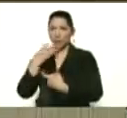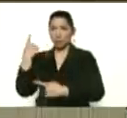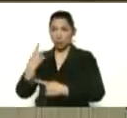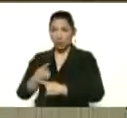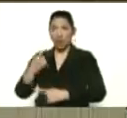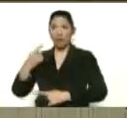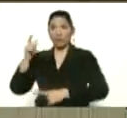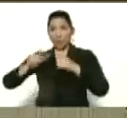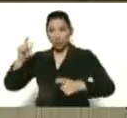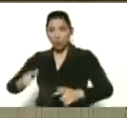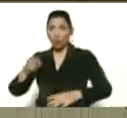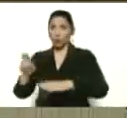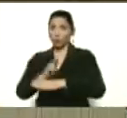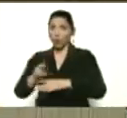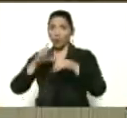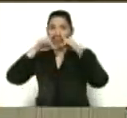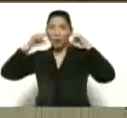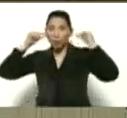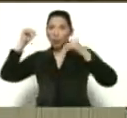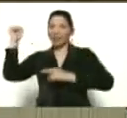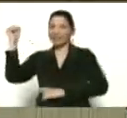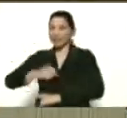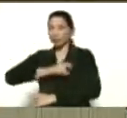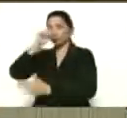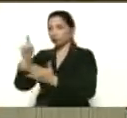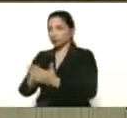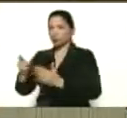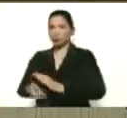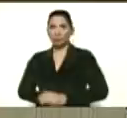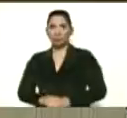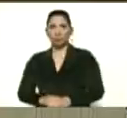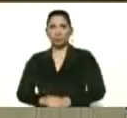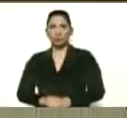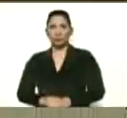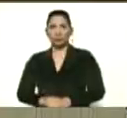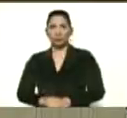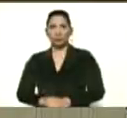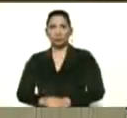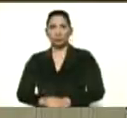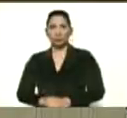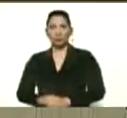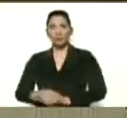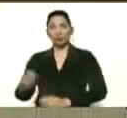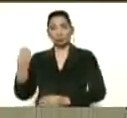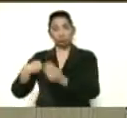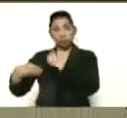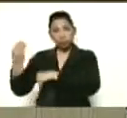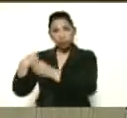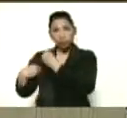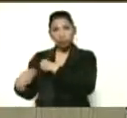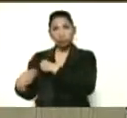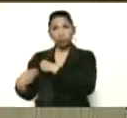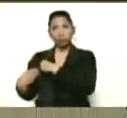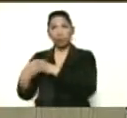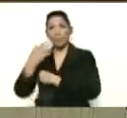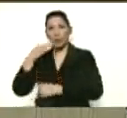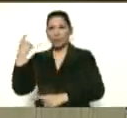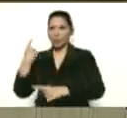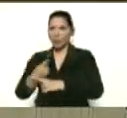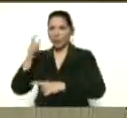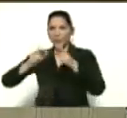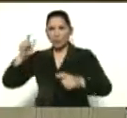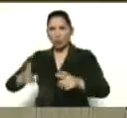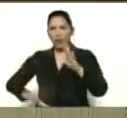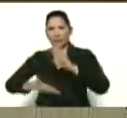tapabocas de manera masiva? Diríamos sí, totalmente. Si nos preguntaran, ¿debe la gente